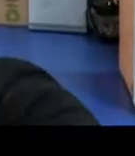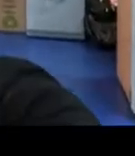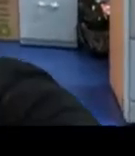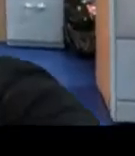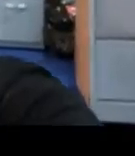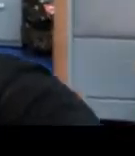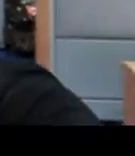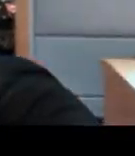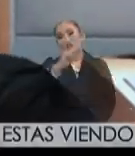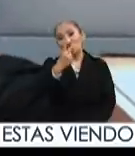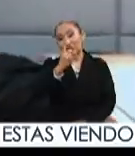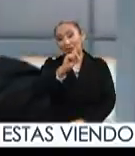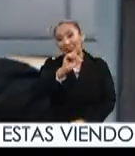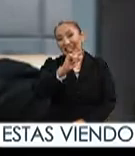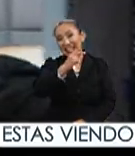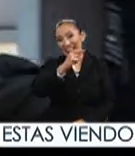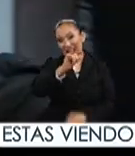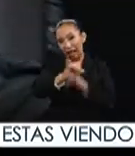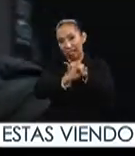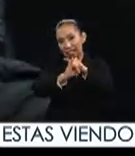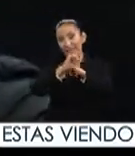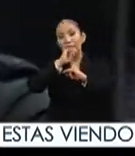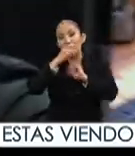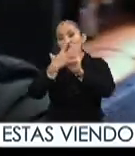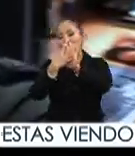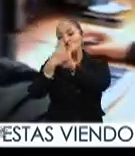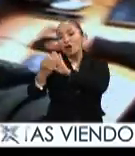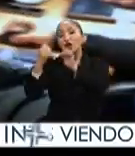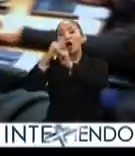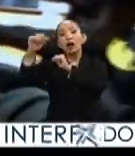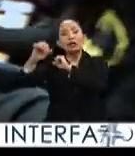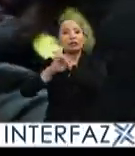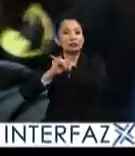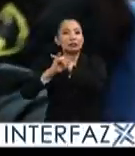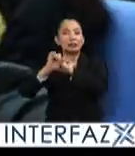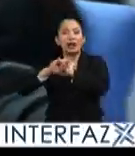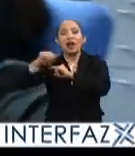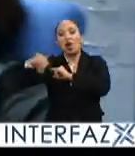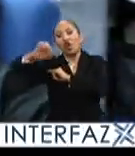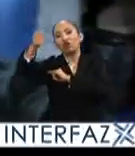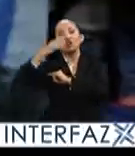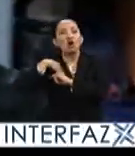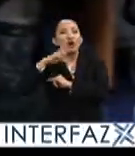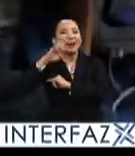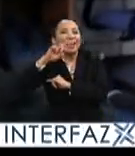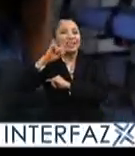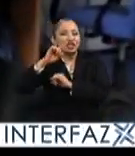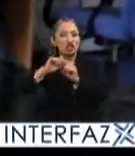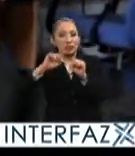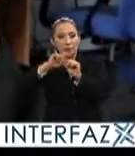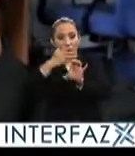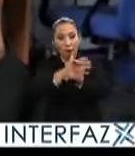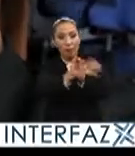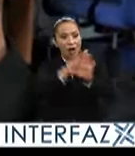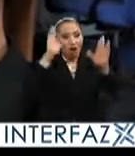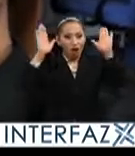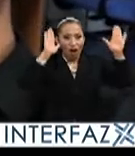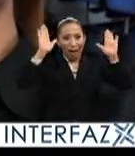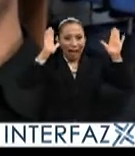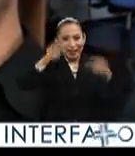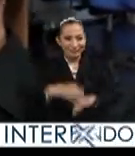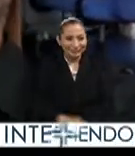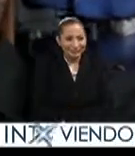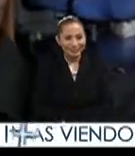Canal 22 Digital tiene también réplica a través de las redes sociales y aquí vemos a nuestras compañeras. Hola, ¿cómo están,